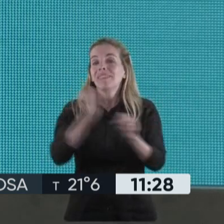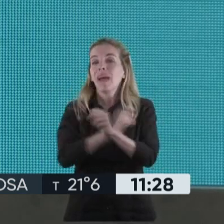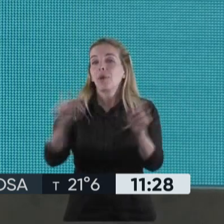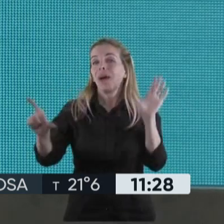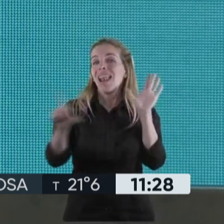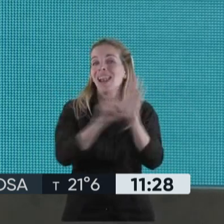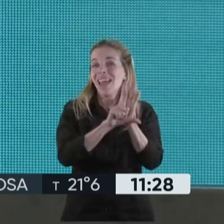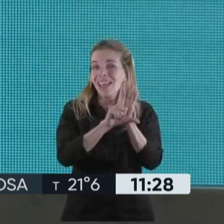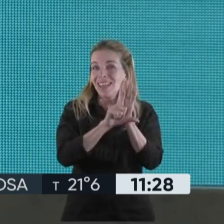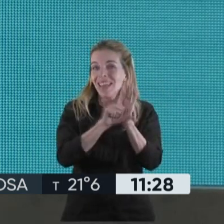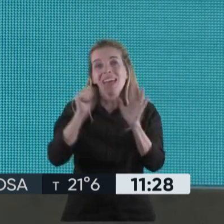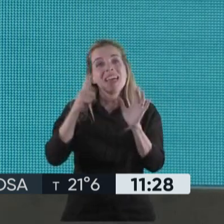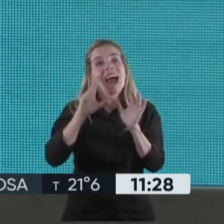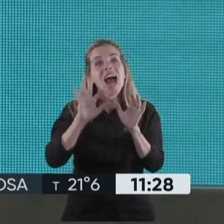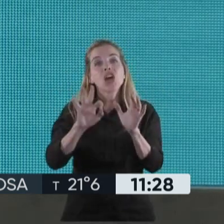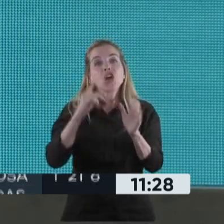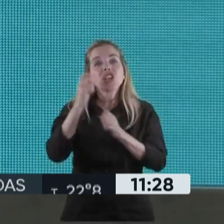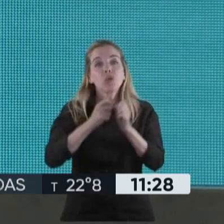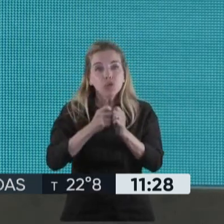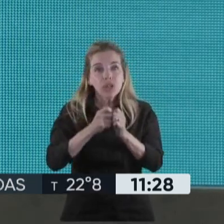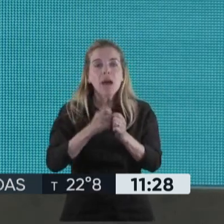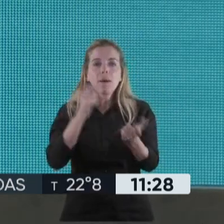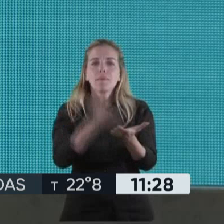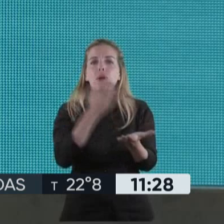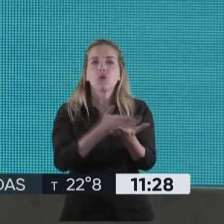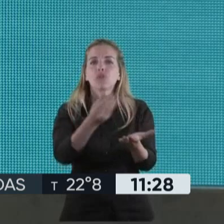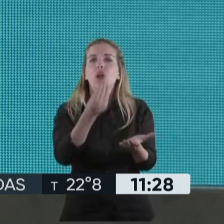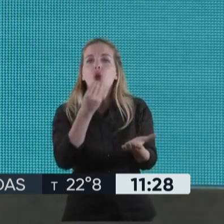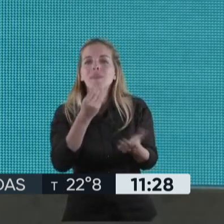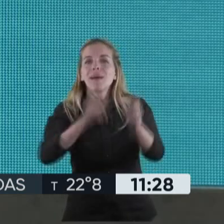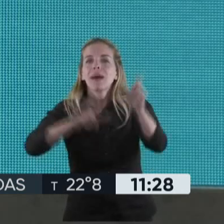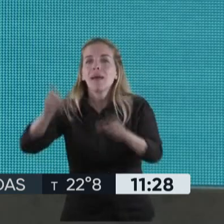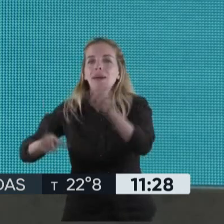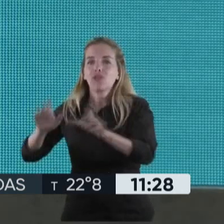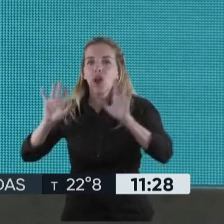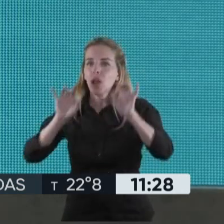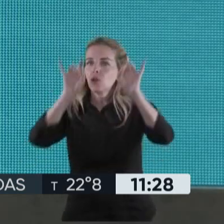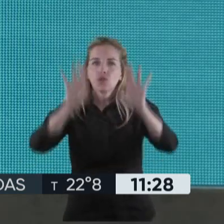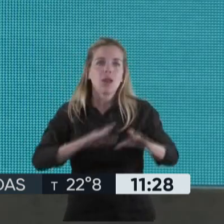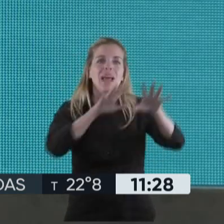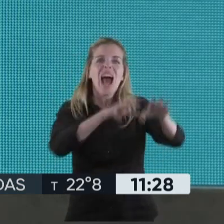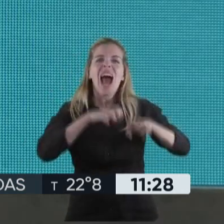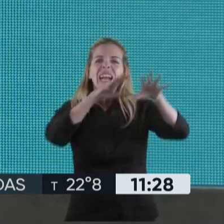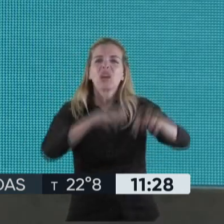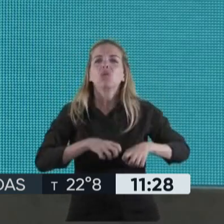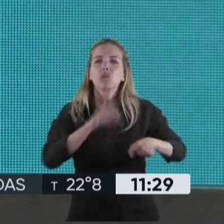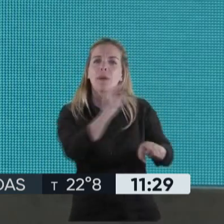a producir alimentos para los seres humanos, no granos, cereales, para que se alimenten